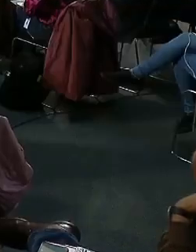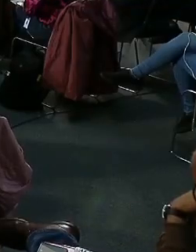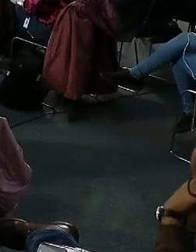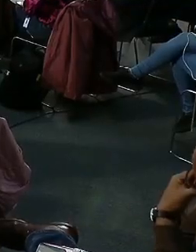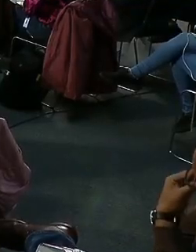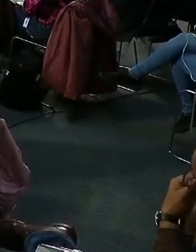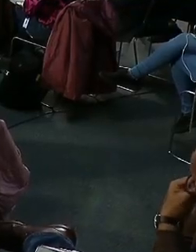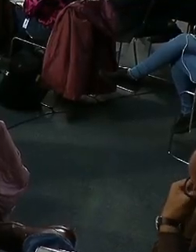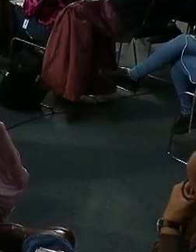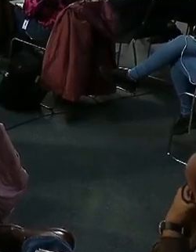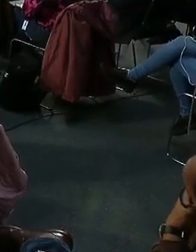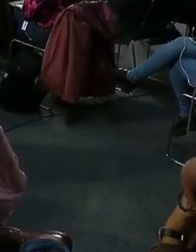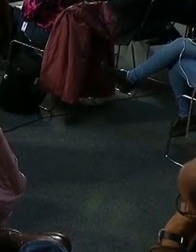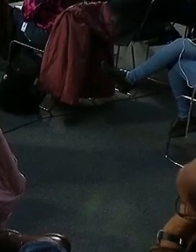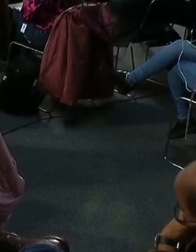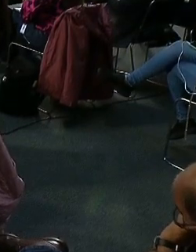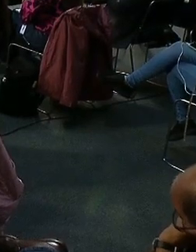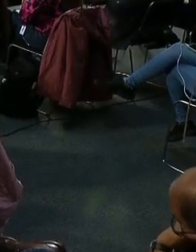la construcción,